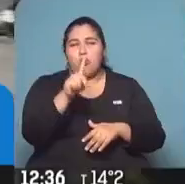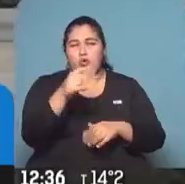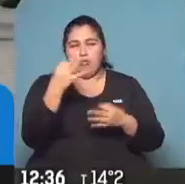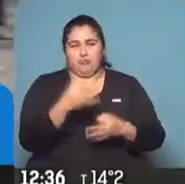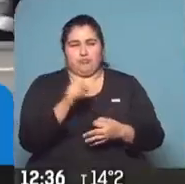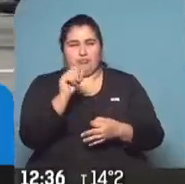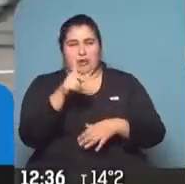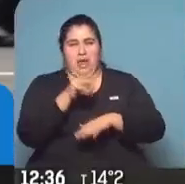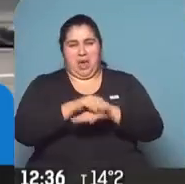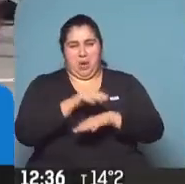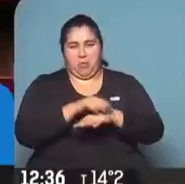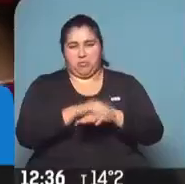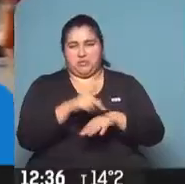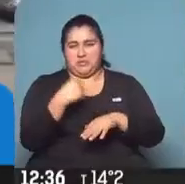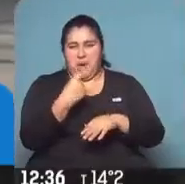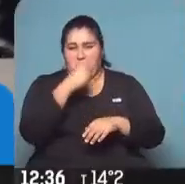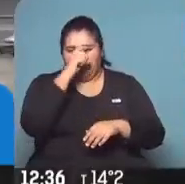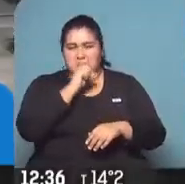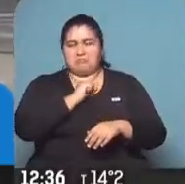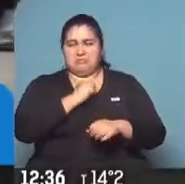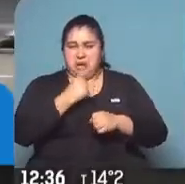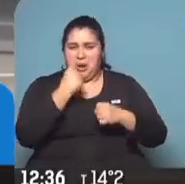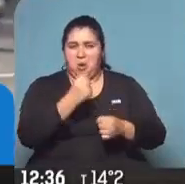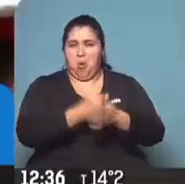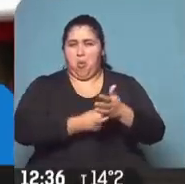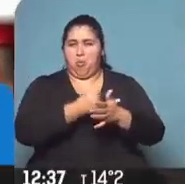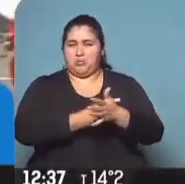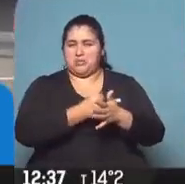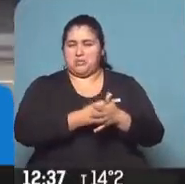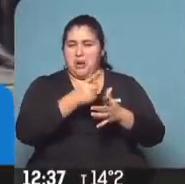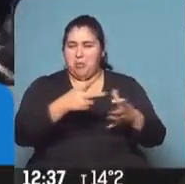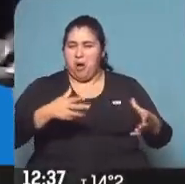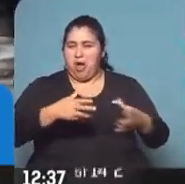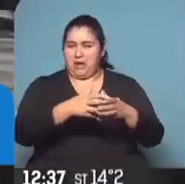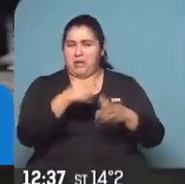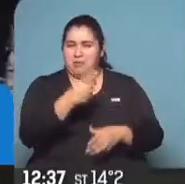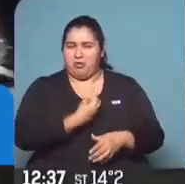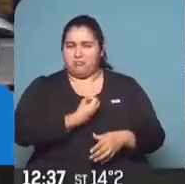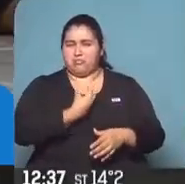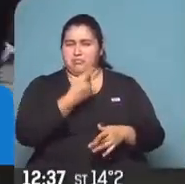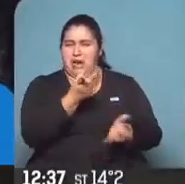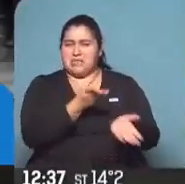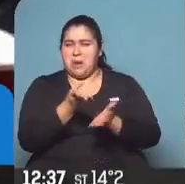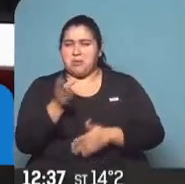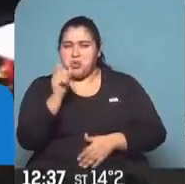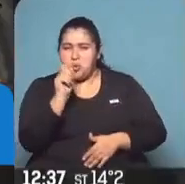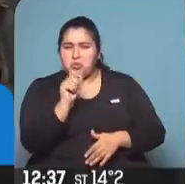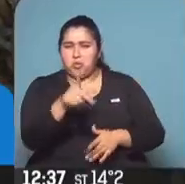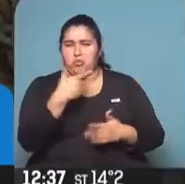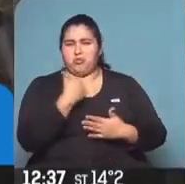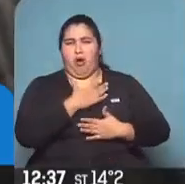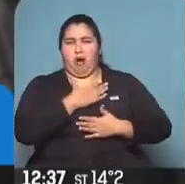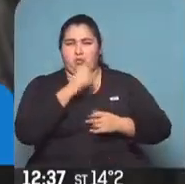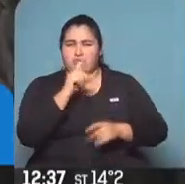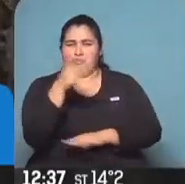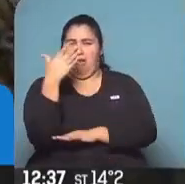los valores de nuestros revalorizando el espíritu de equipo la vocación de servicio y el amor a la patria